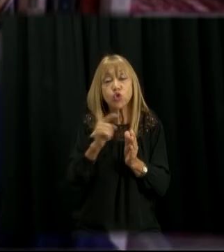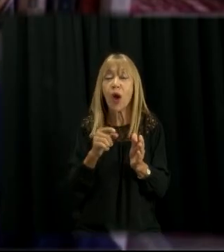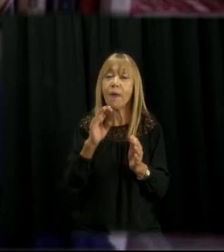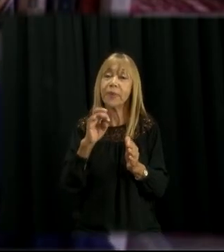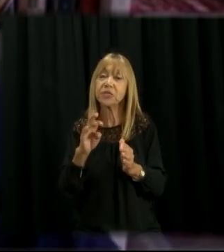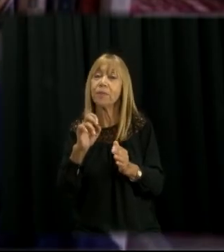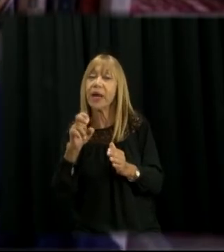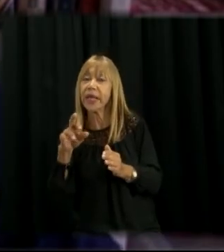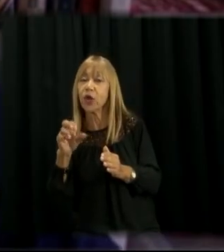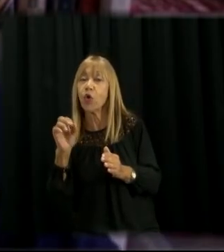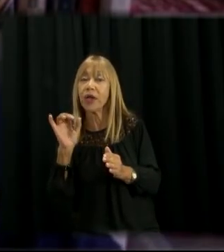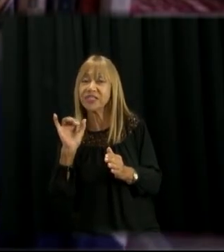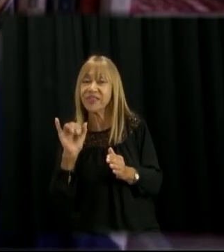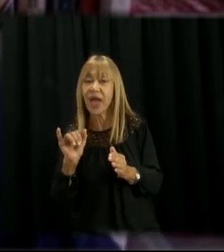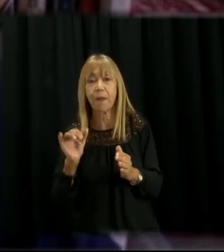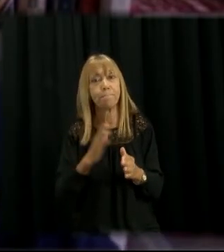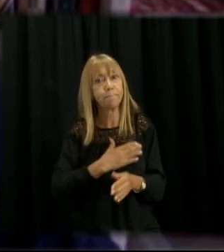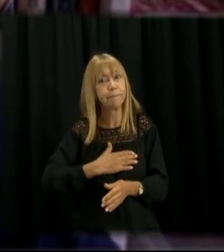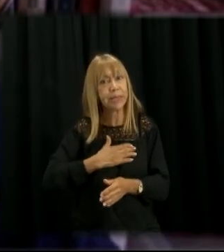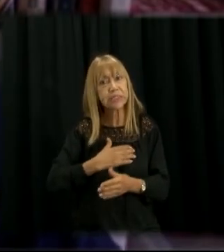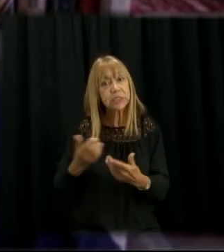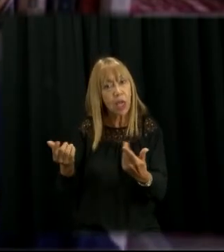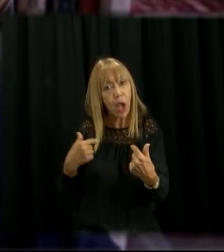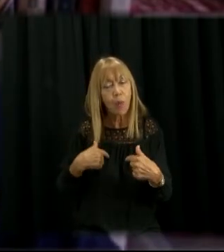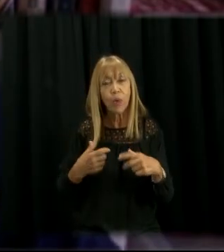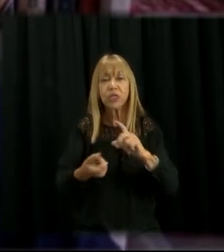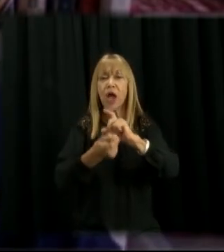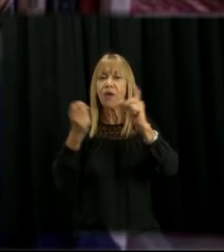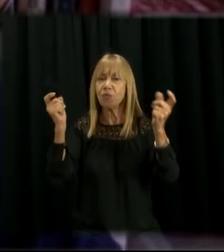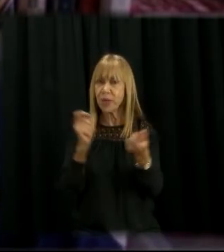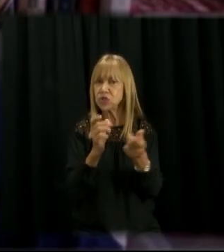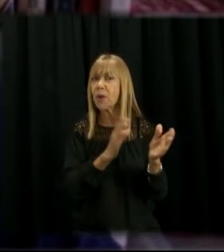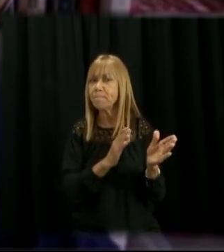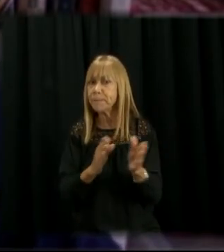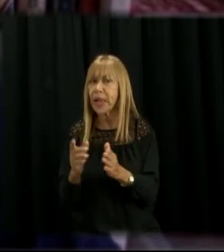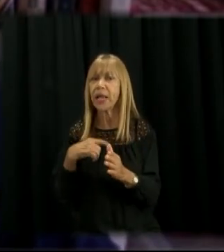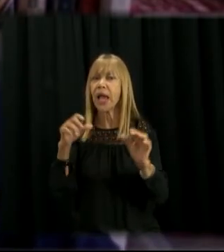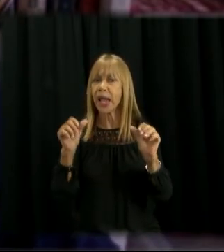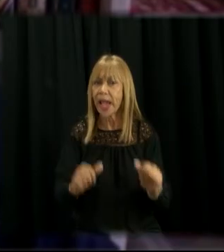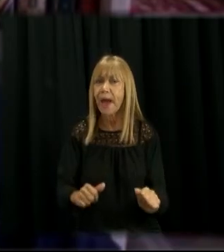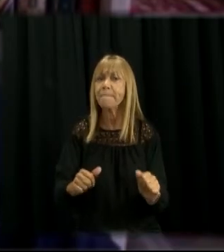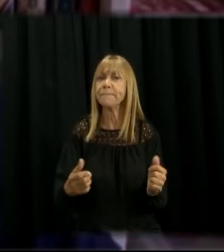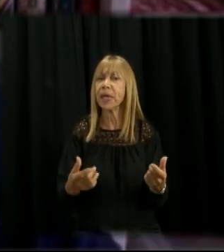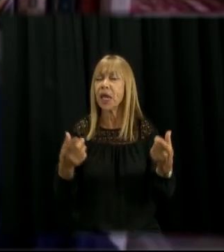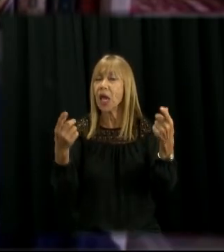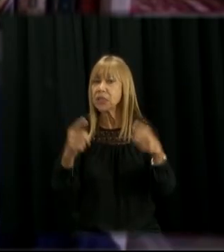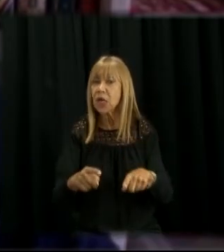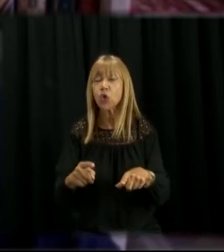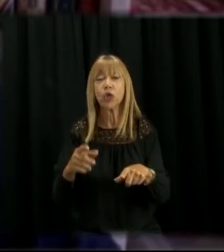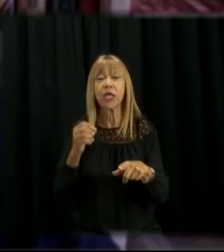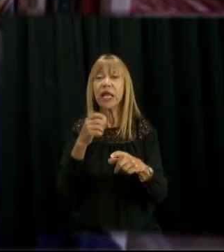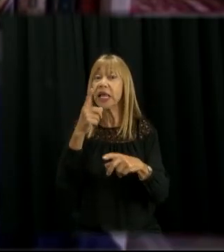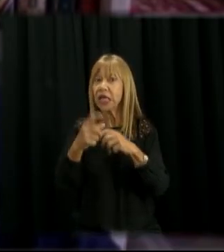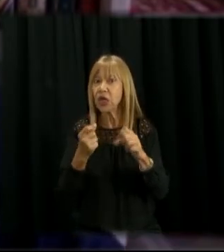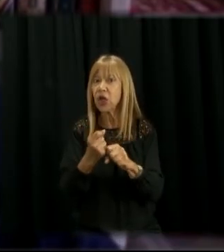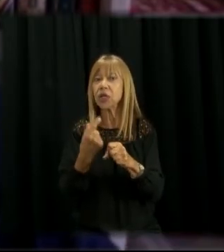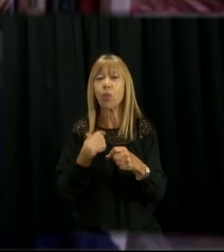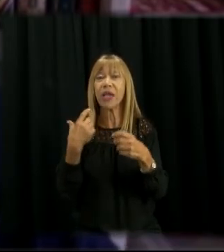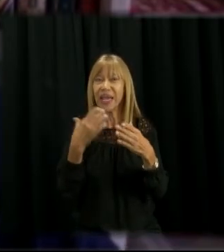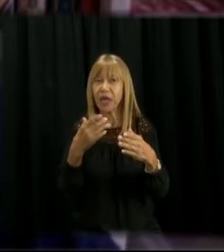es, usted, señor Marrero, es que por favor venga con un plan de transformación que se pueda ejecutar en